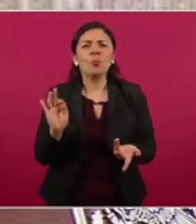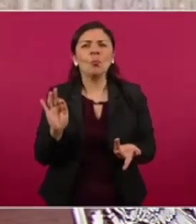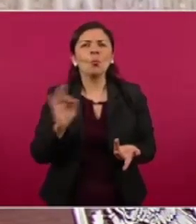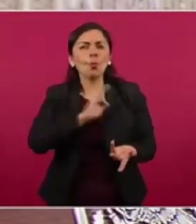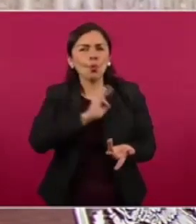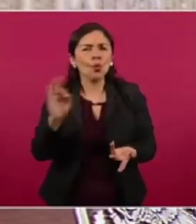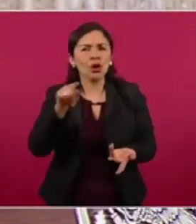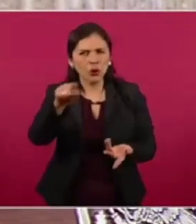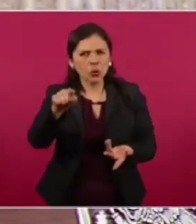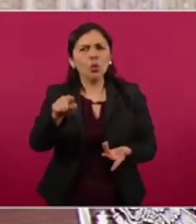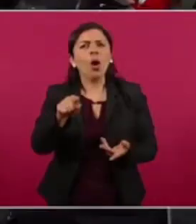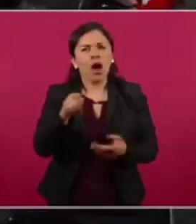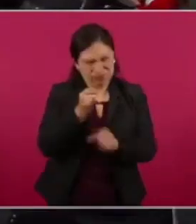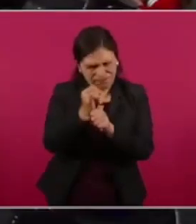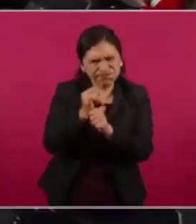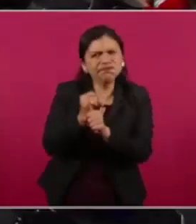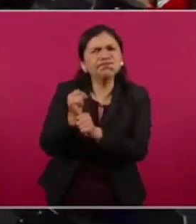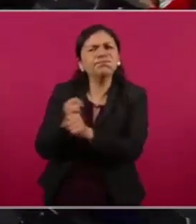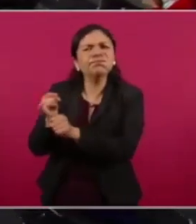hacer la investigación,